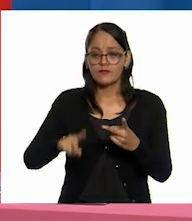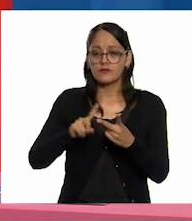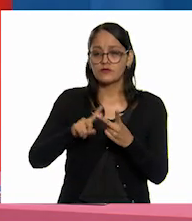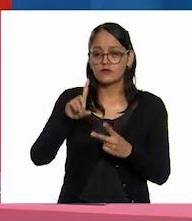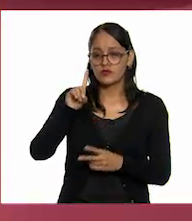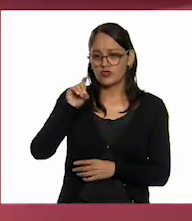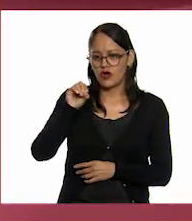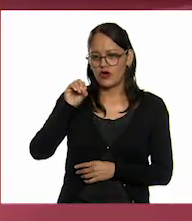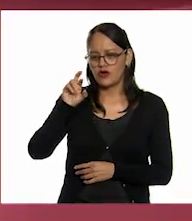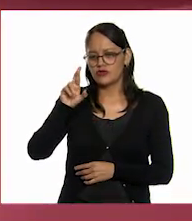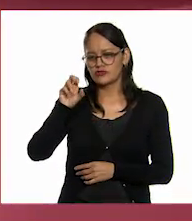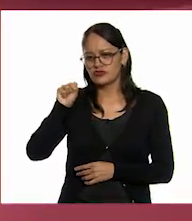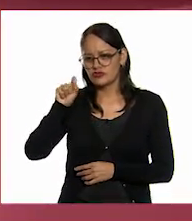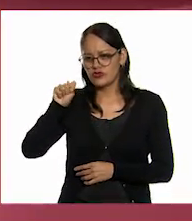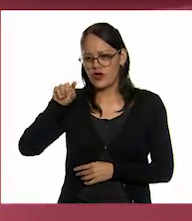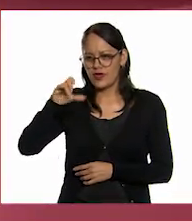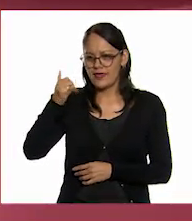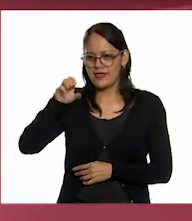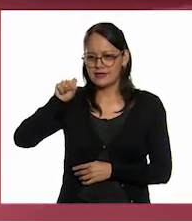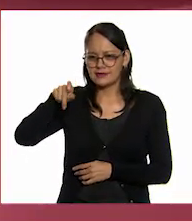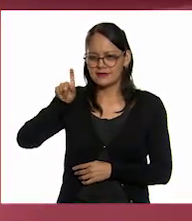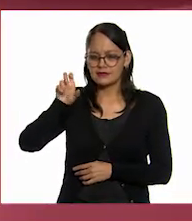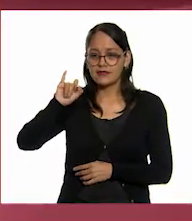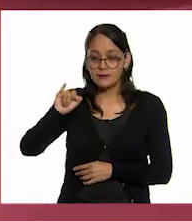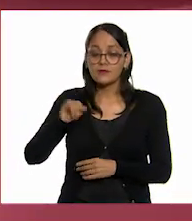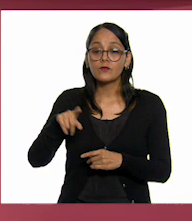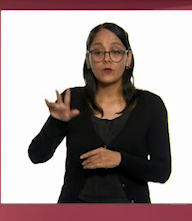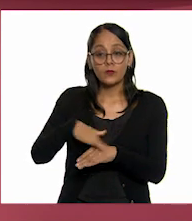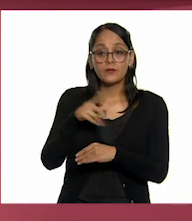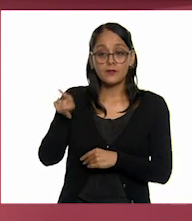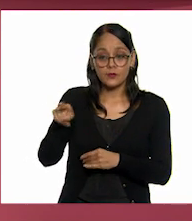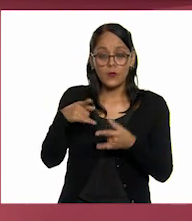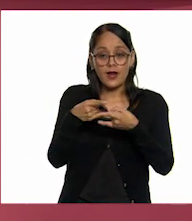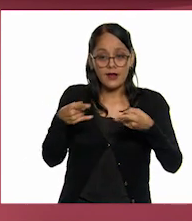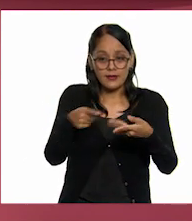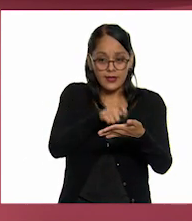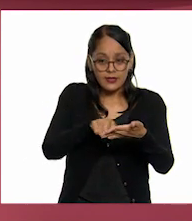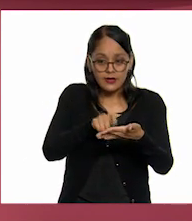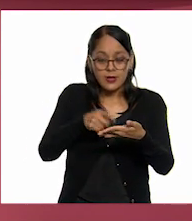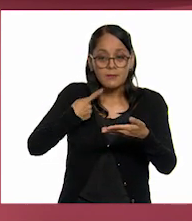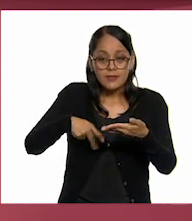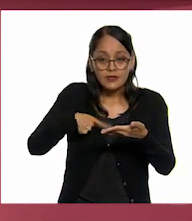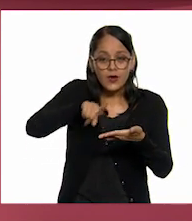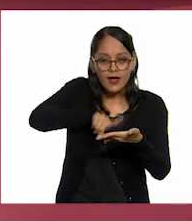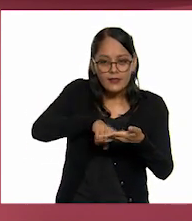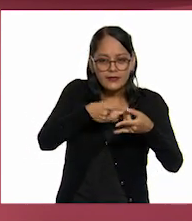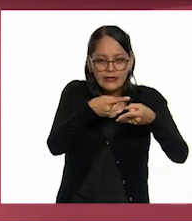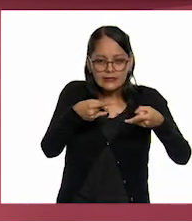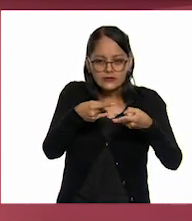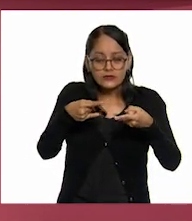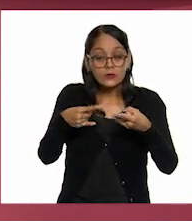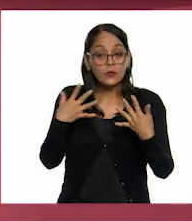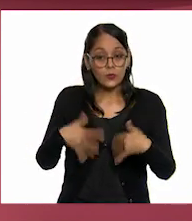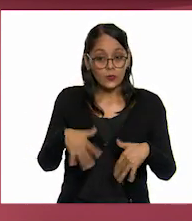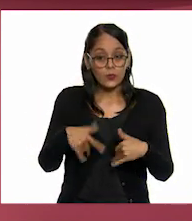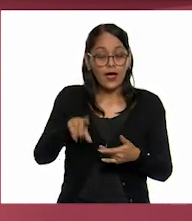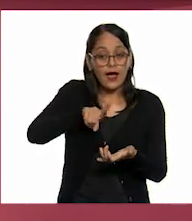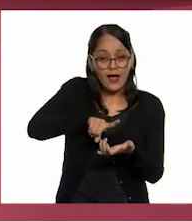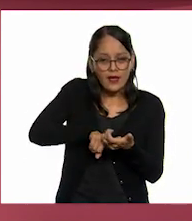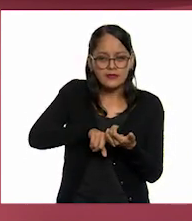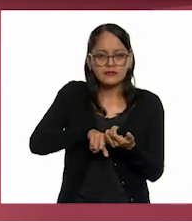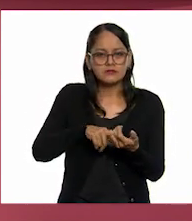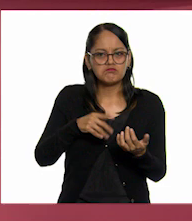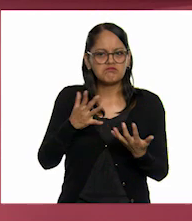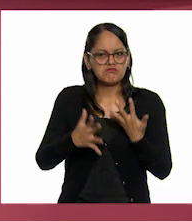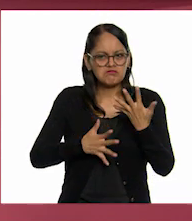Dostoyevsky, porque bueno, sus personajes son muy complejos y profundos, ¿no? Siempre atraviesan por situaciones